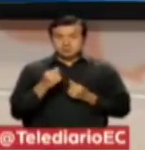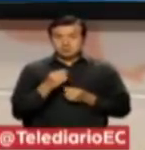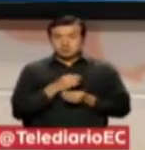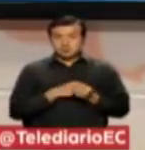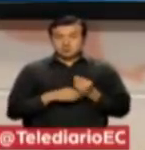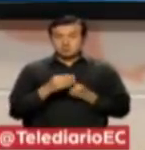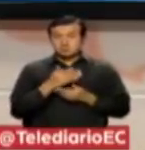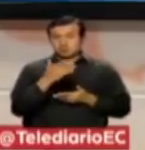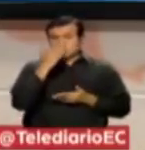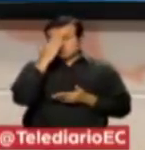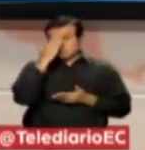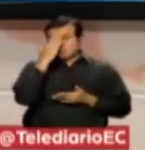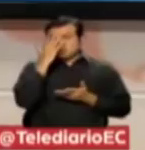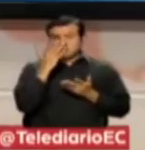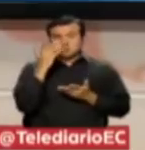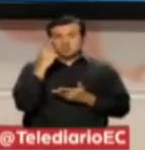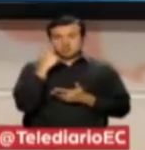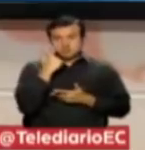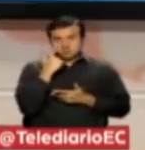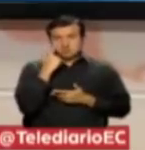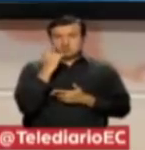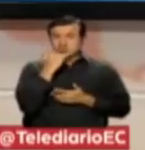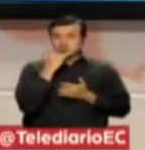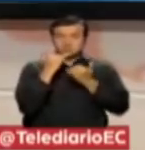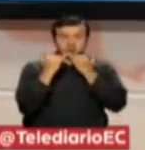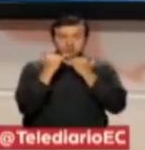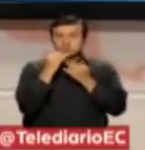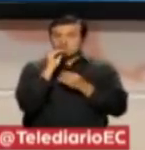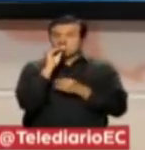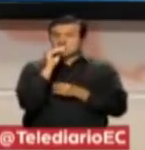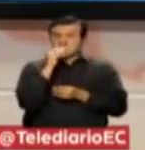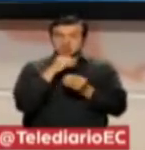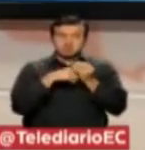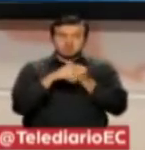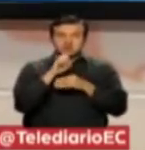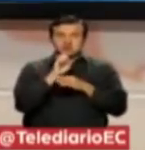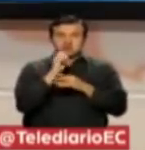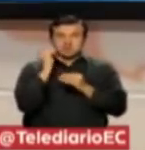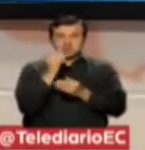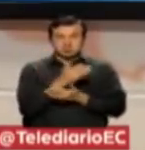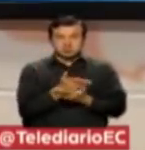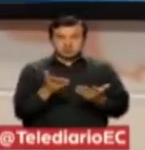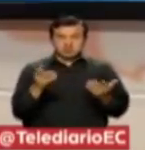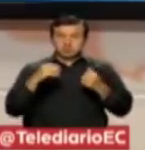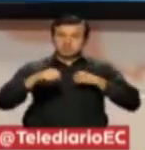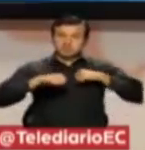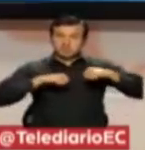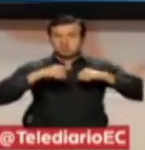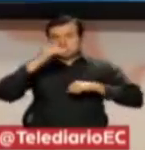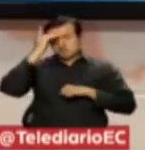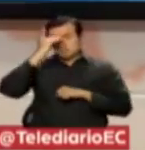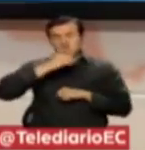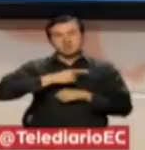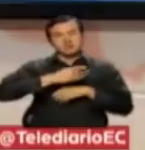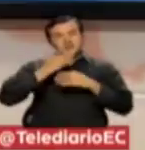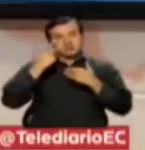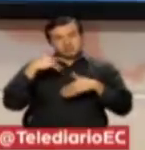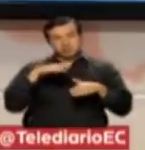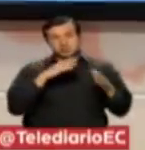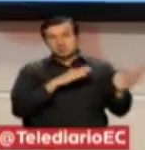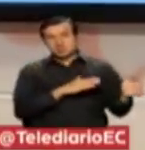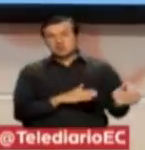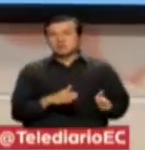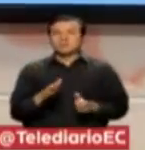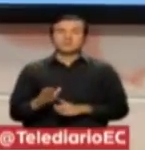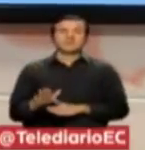tienen conocimiento de que puede ser de origen ilícito. Y por tal razón lo devuelve al Ecuador. Esa es la gestión decidida y esa es la